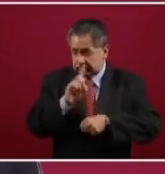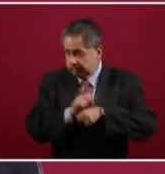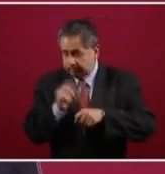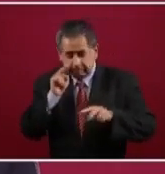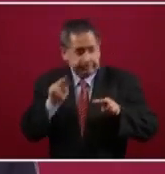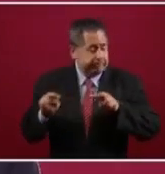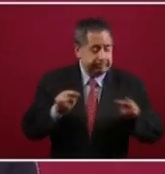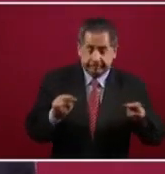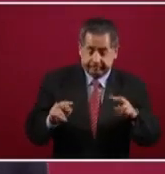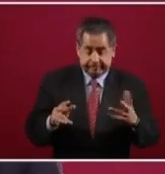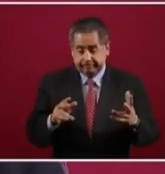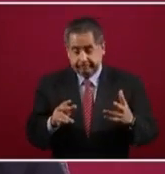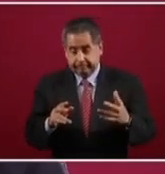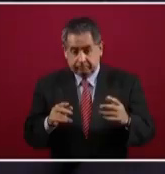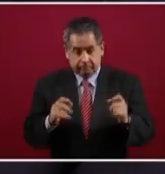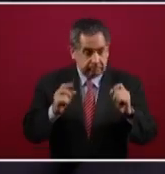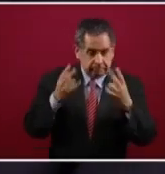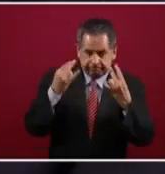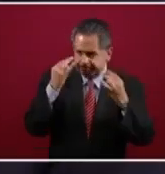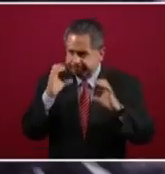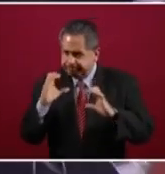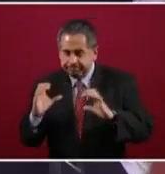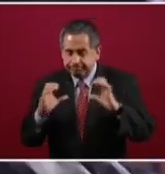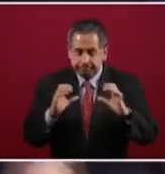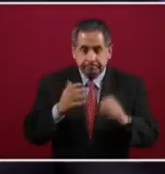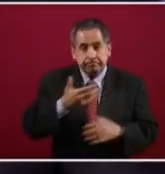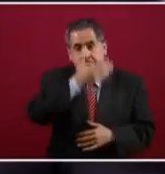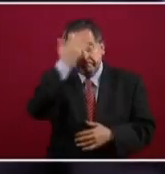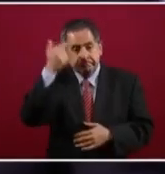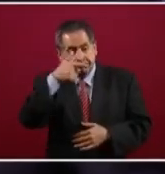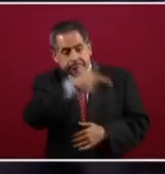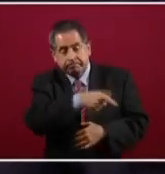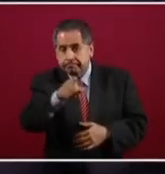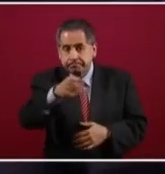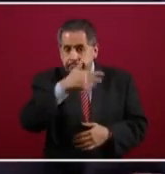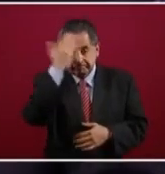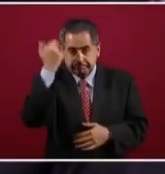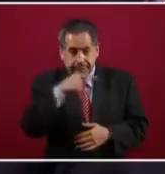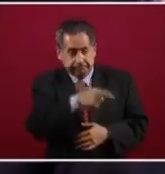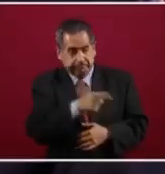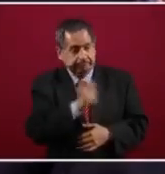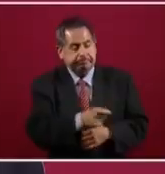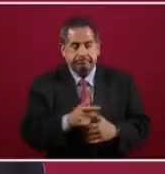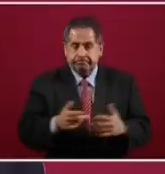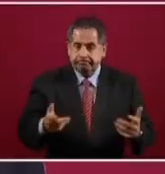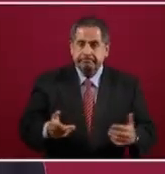días y a las vivas y no sabía de ese organismo.